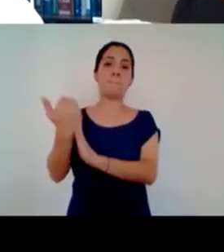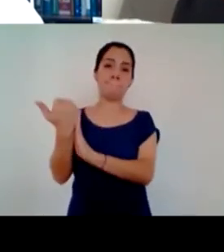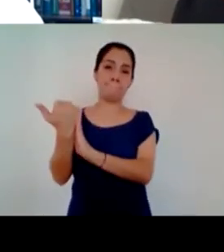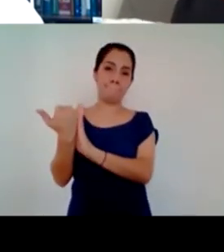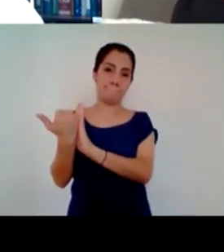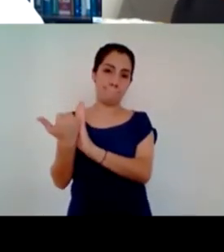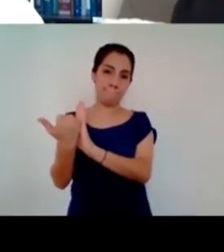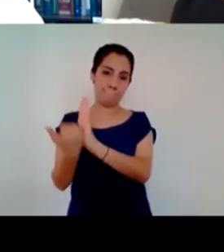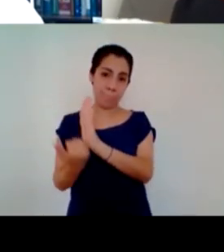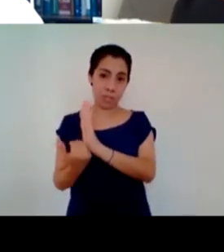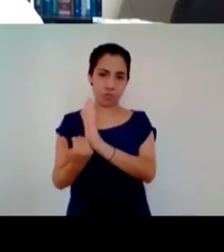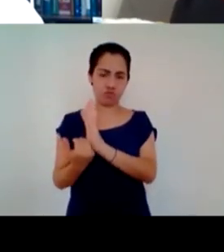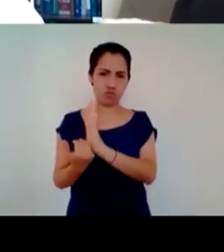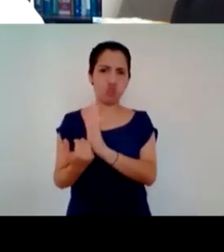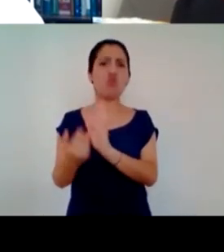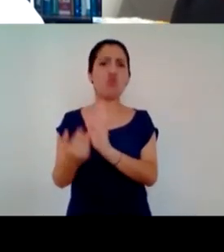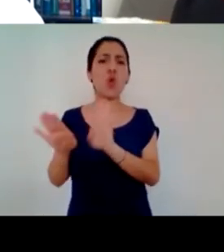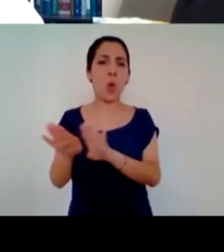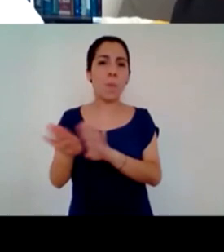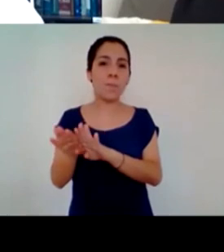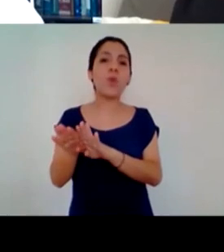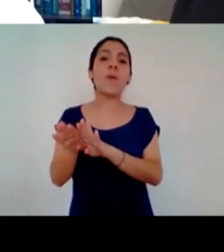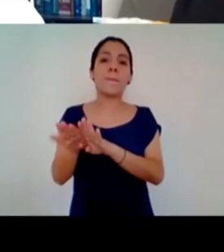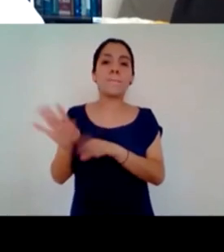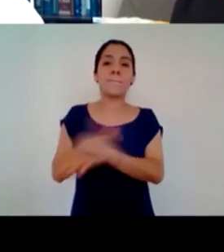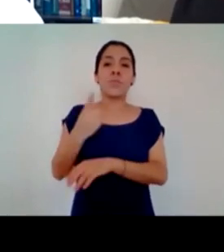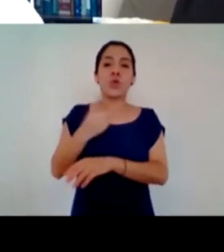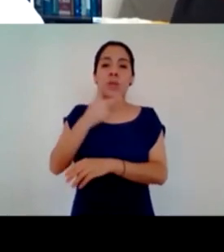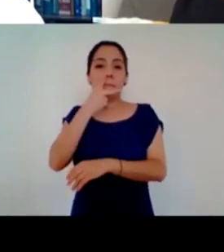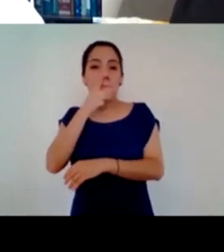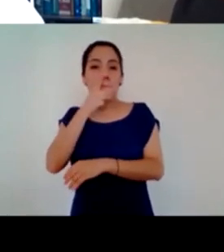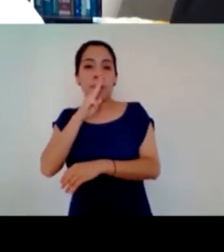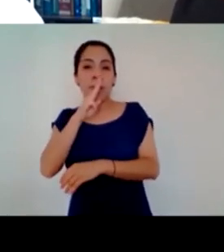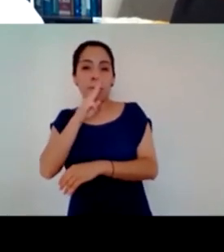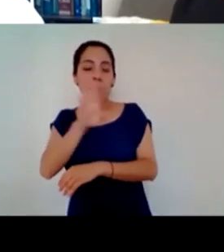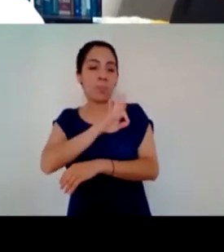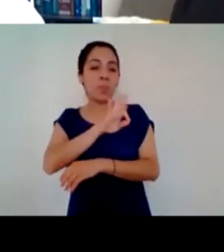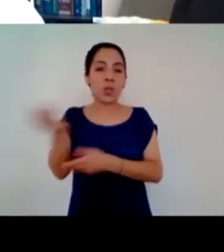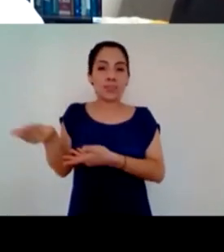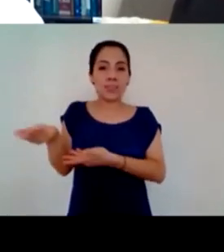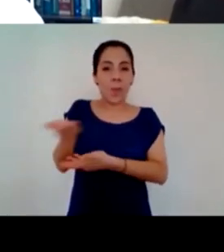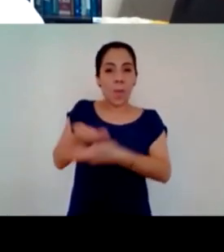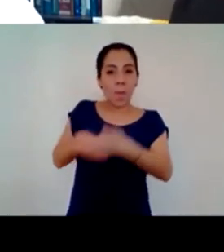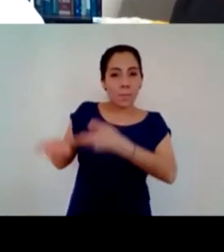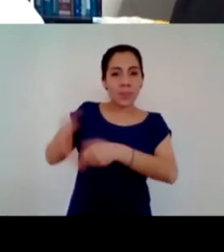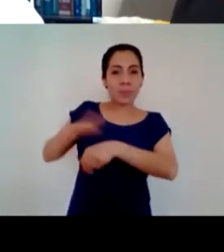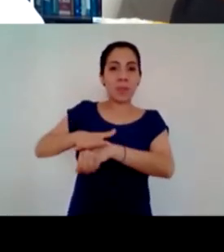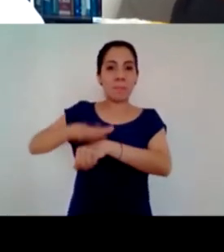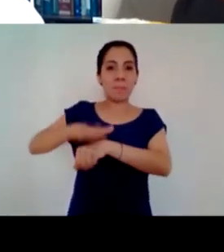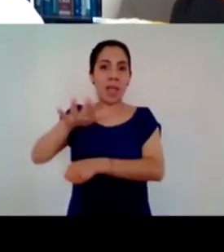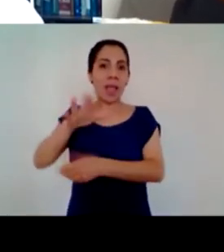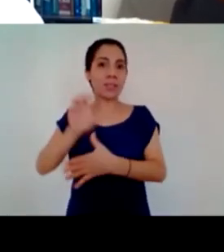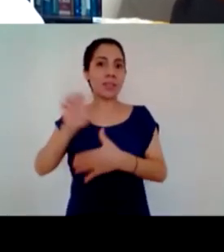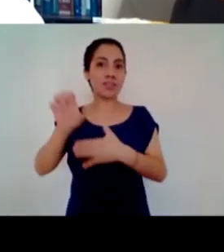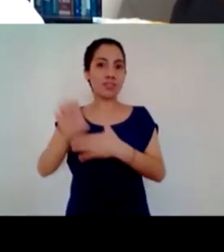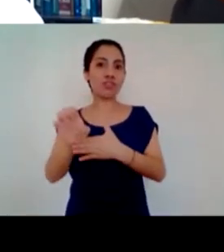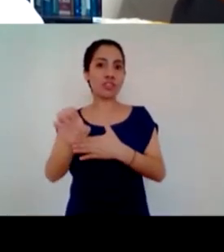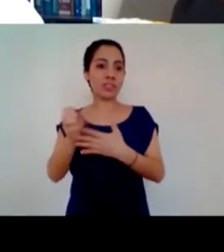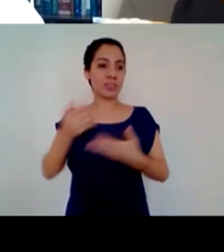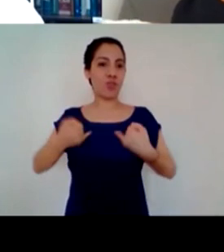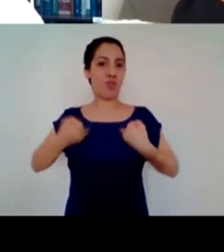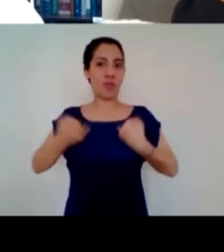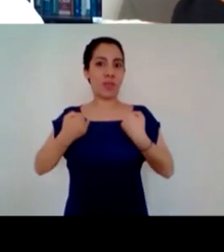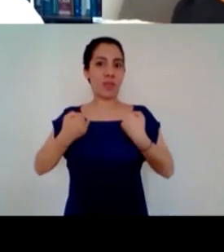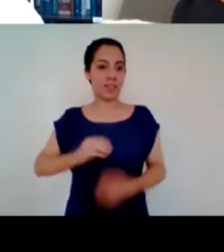con los hijos, cuando se recupera el tejido social, cuando podemos hacer labor comunitaria, cuando recuperamos